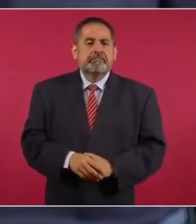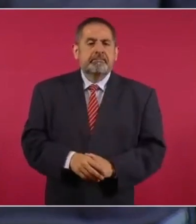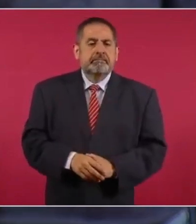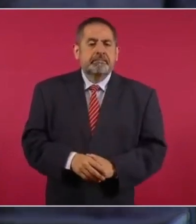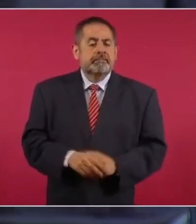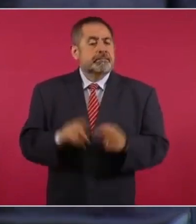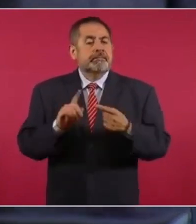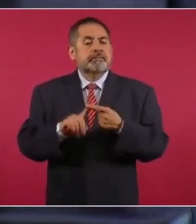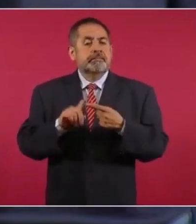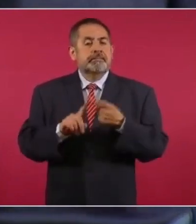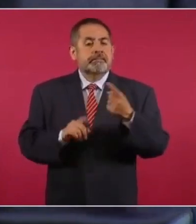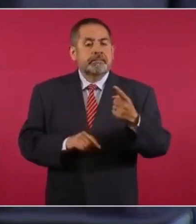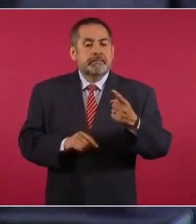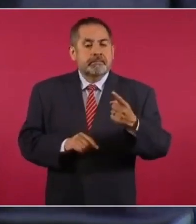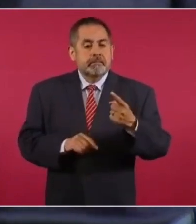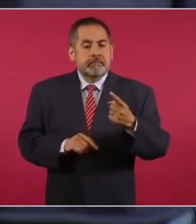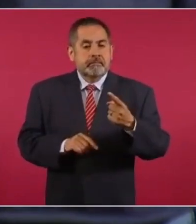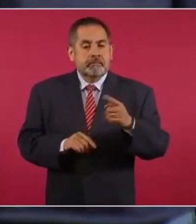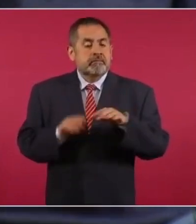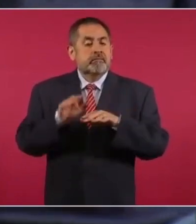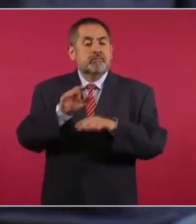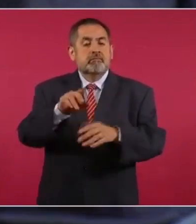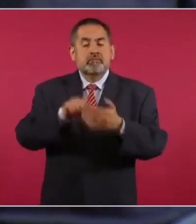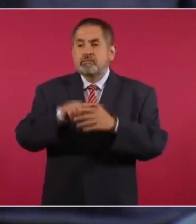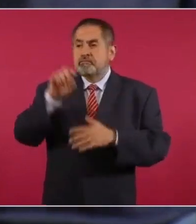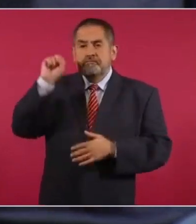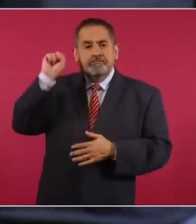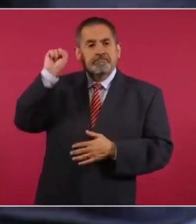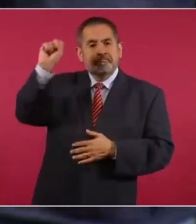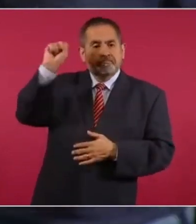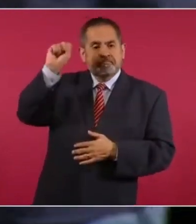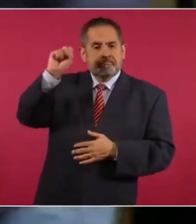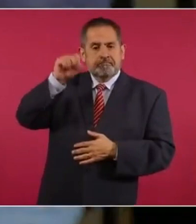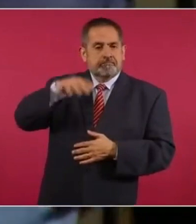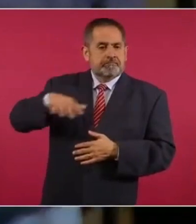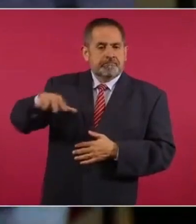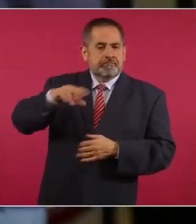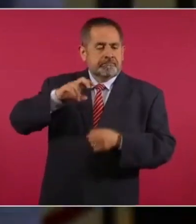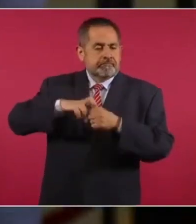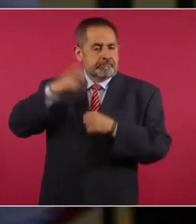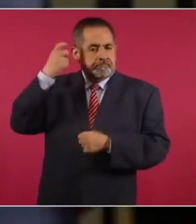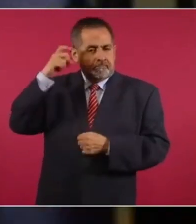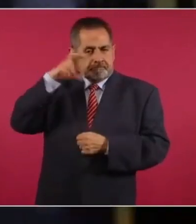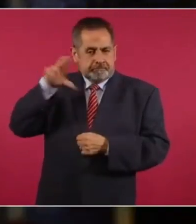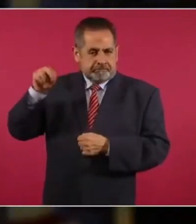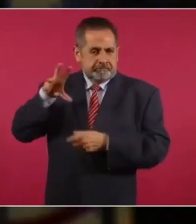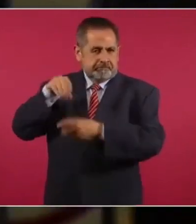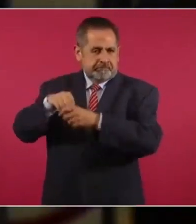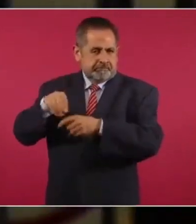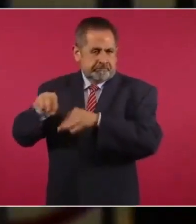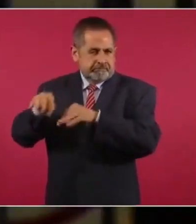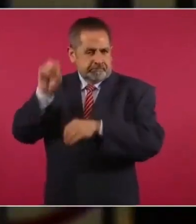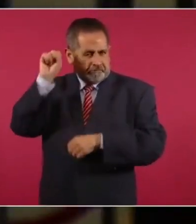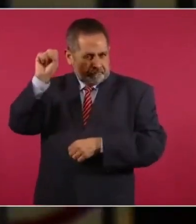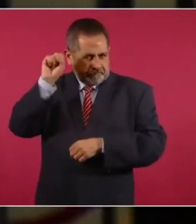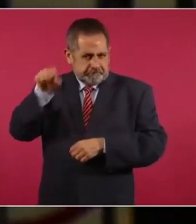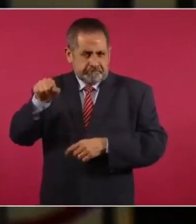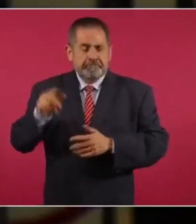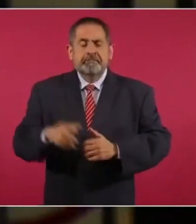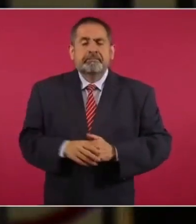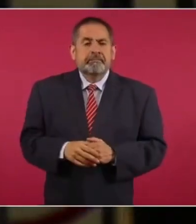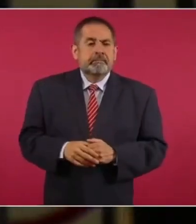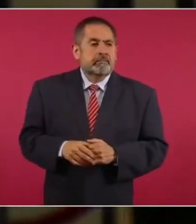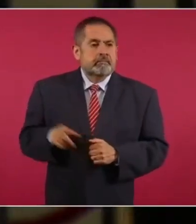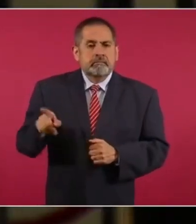La primera es acerca del Sindicato Único de Trabajadores del Estado de Quintana Roo, el cual pues se ha convertido